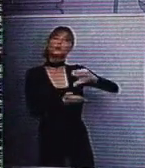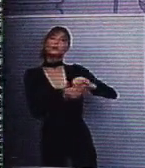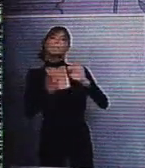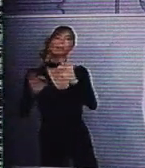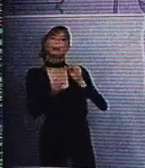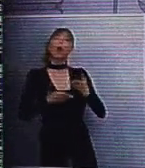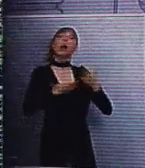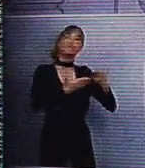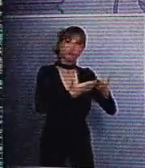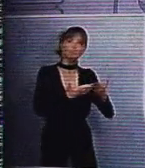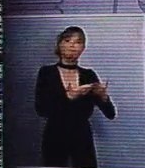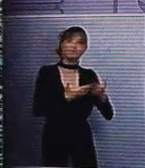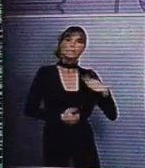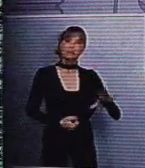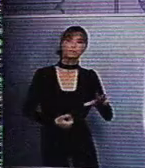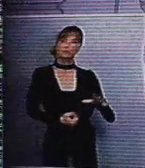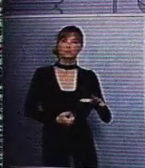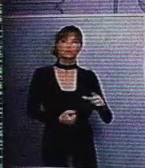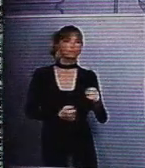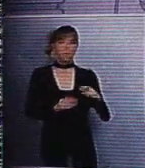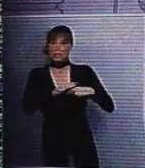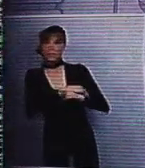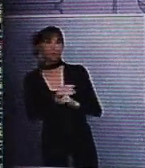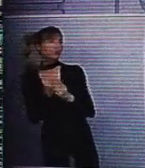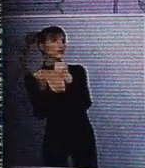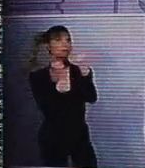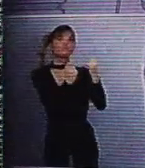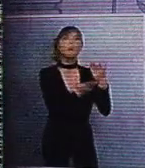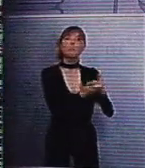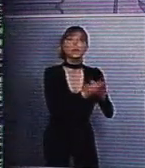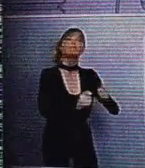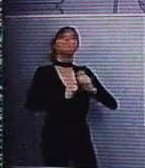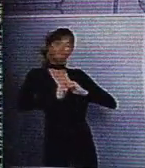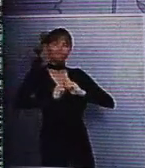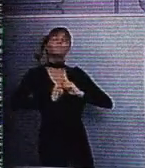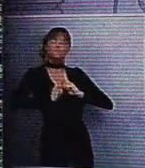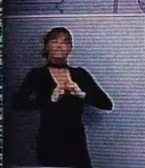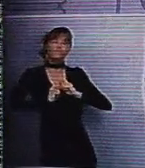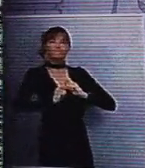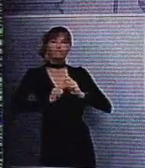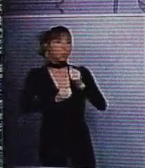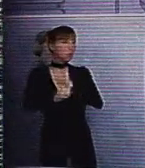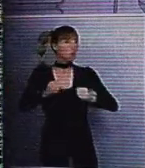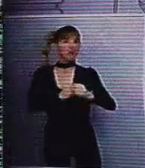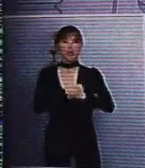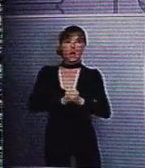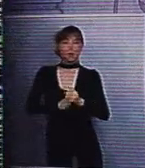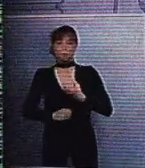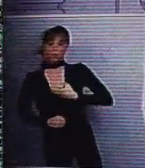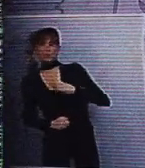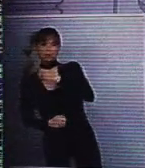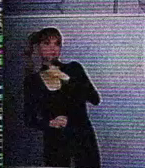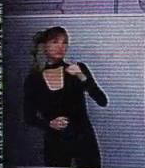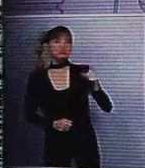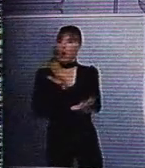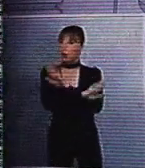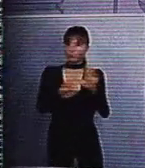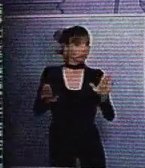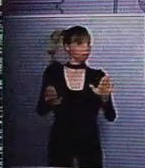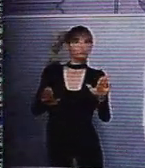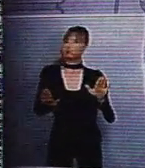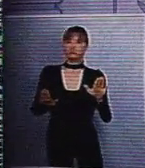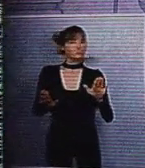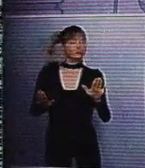un testimonio de cómo un líder puede sacrificar la verdad la dignidad y el deber en nombre de su propia ambición política